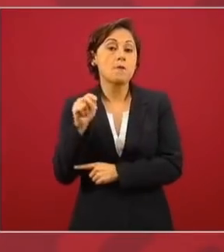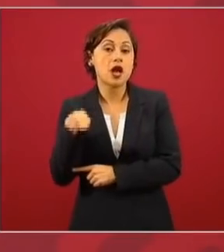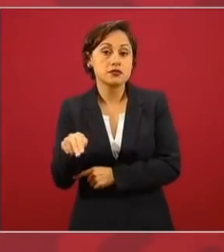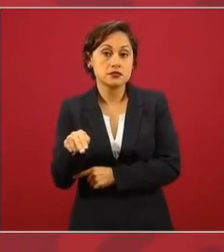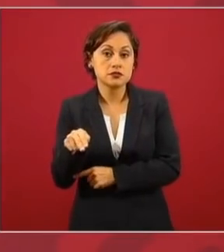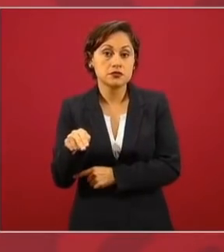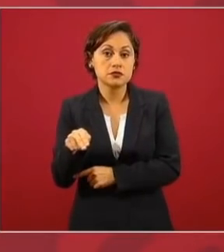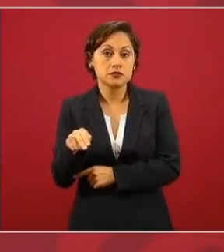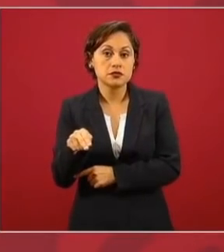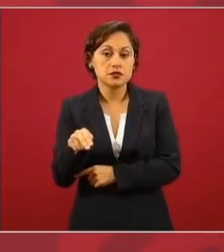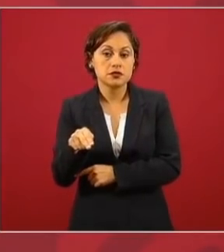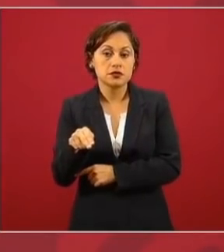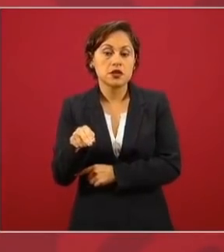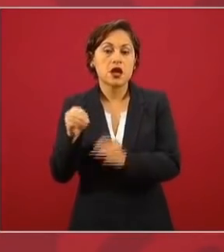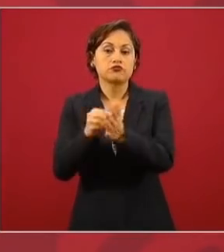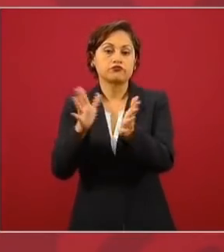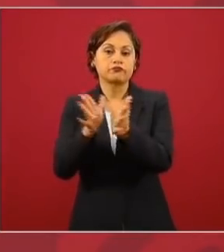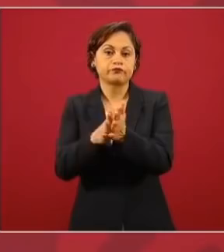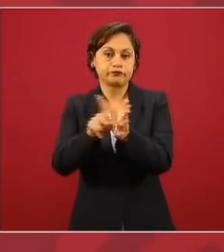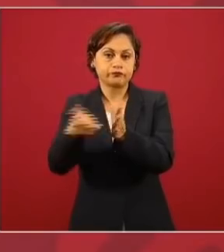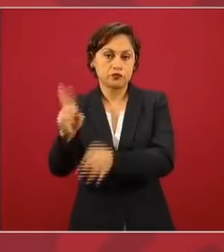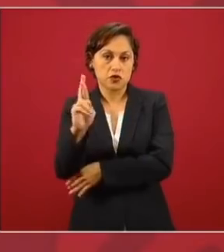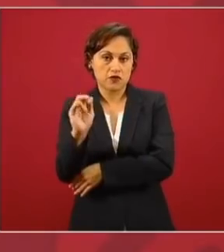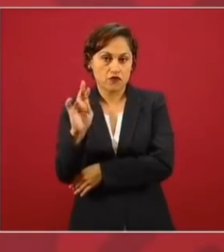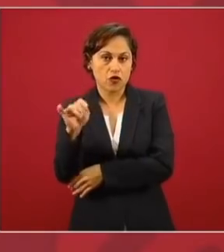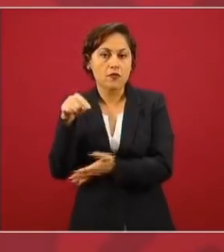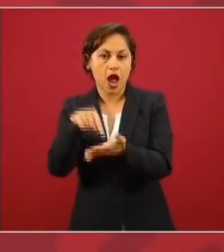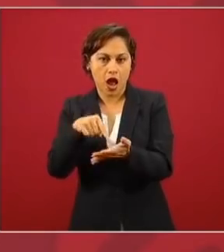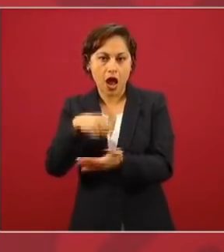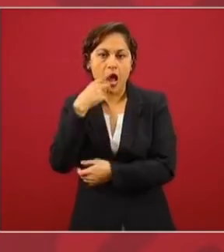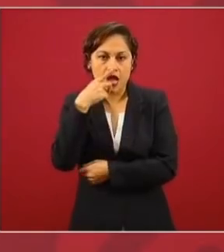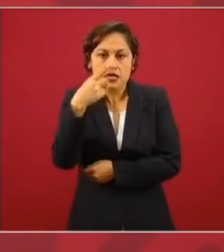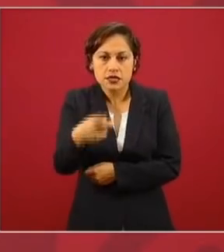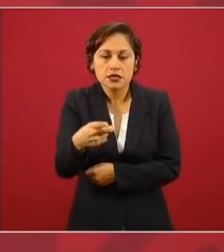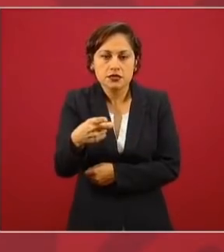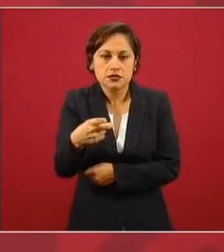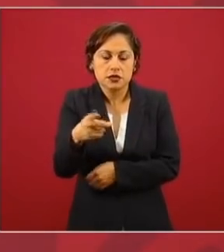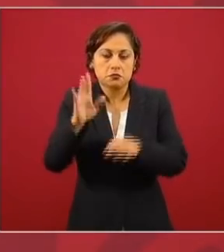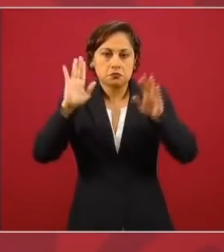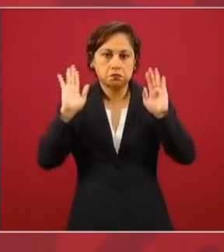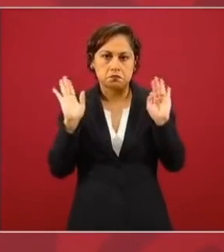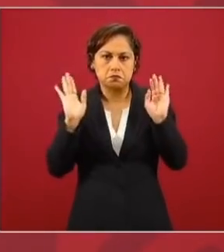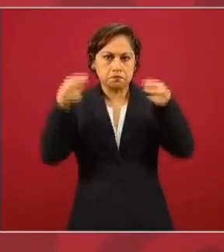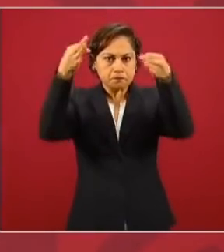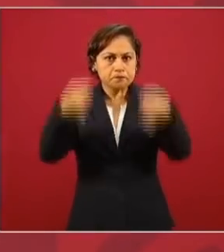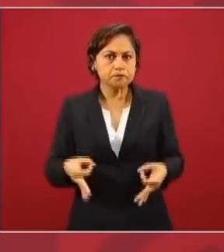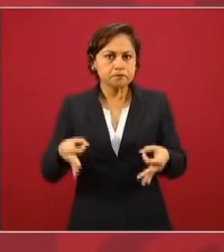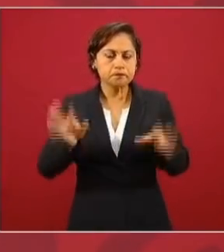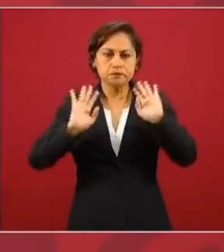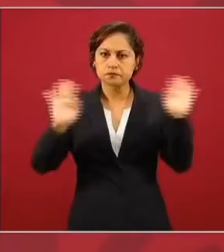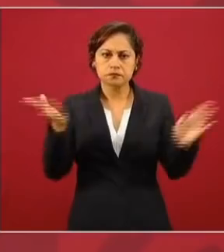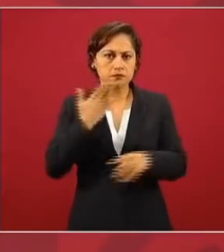en una declaración al Reforma expresa, y es legítimo, que va